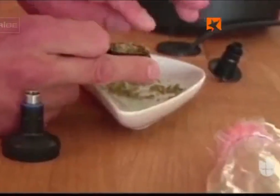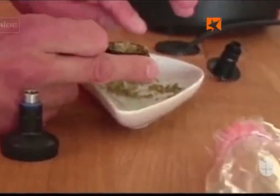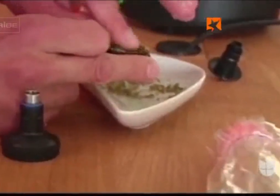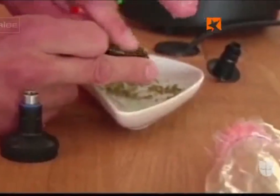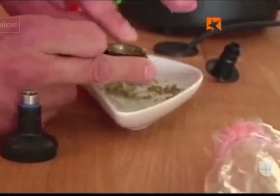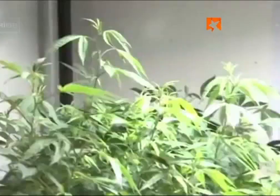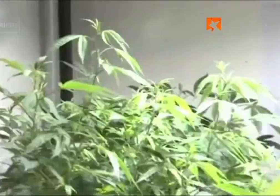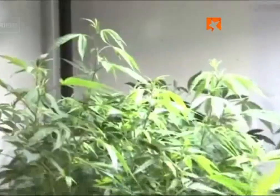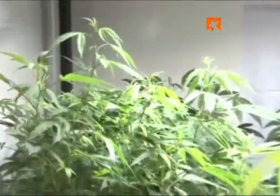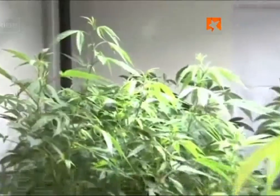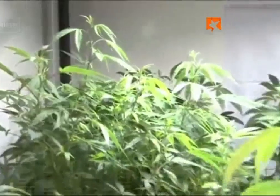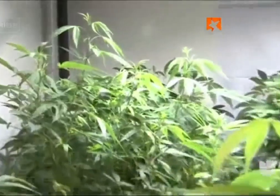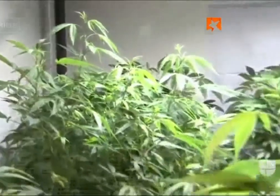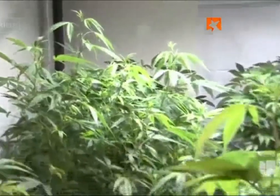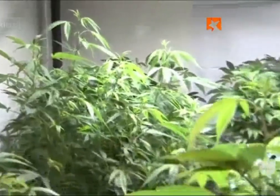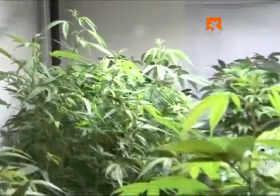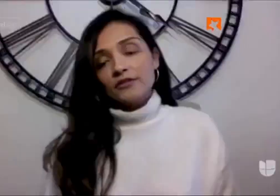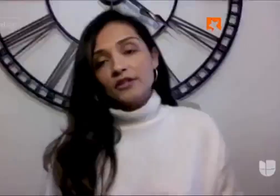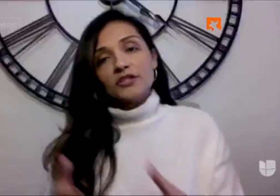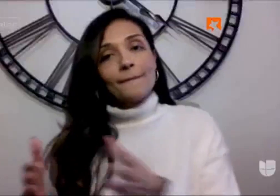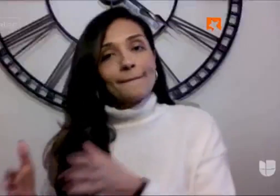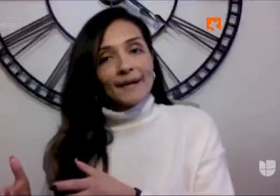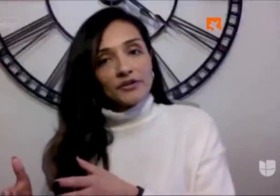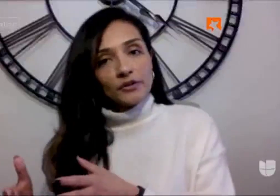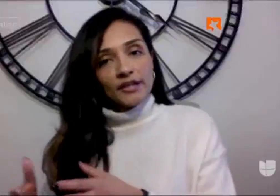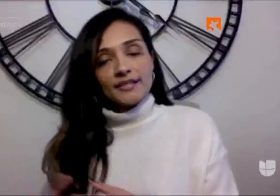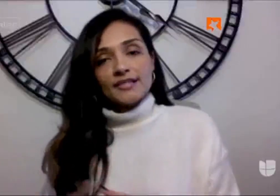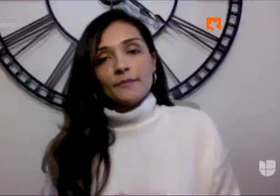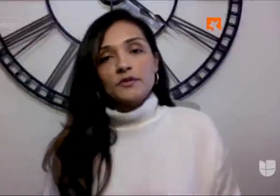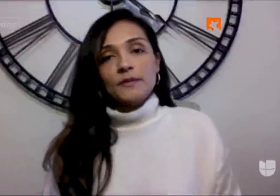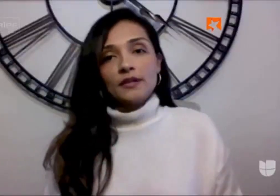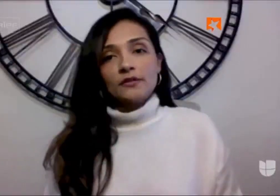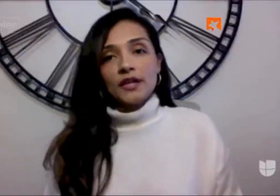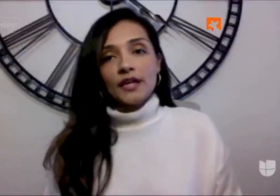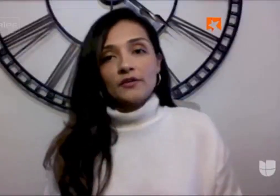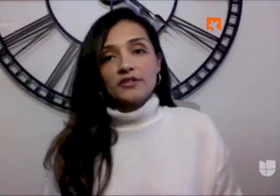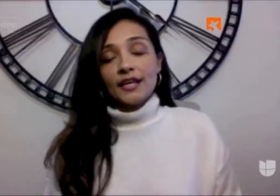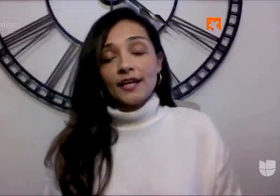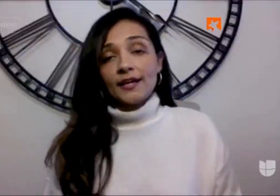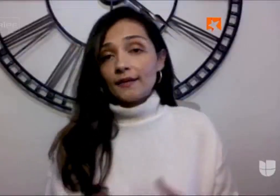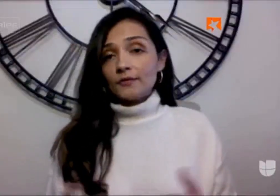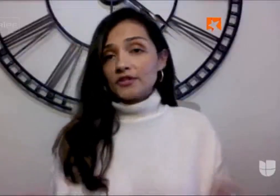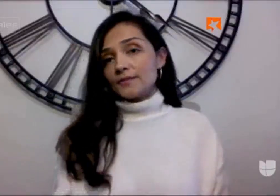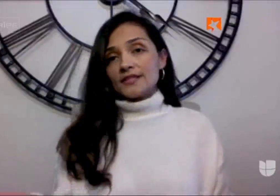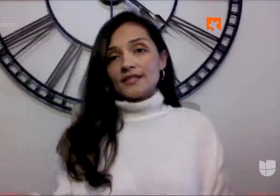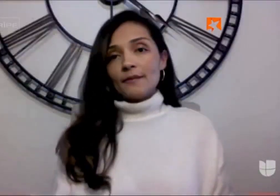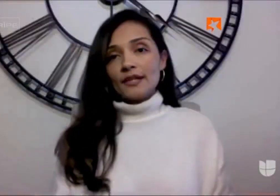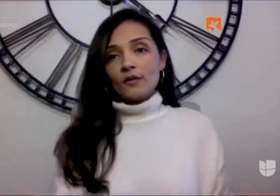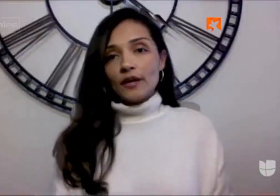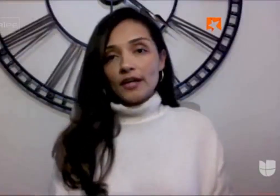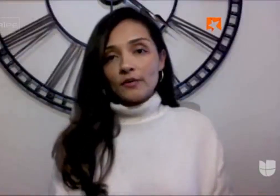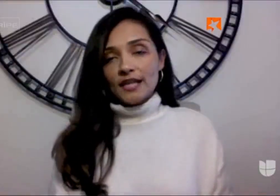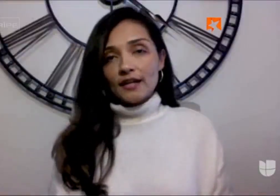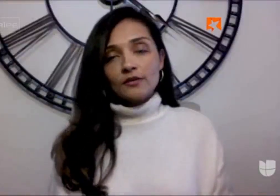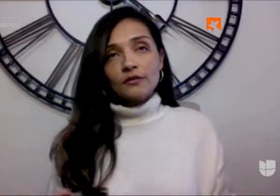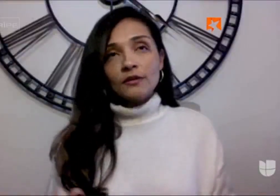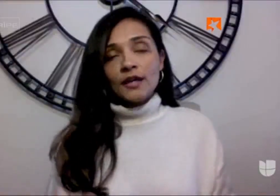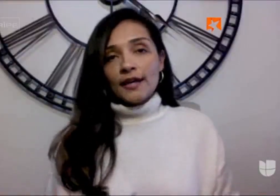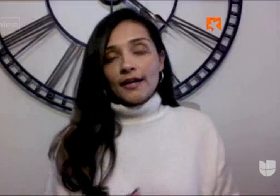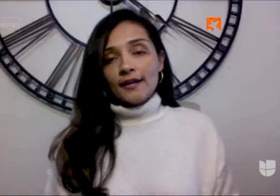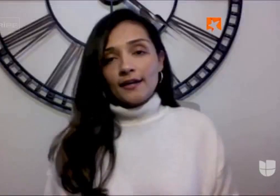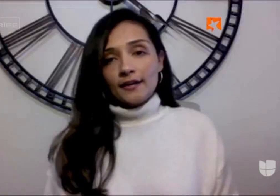más intoxicaciones entre los menores. En los niños mayores estamos viendo que ellos creen que muchas veces la marihuana no es